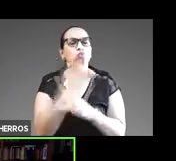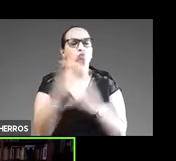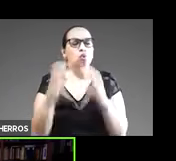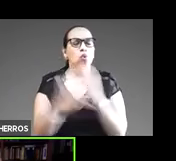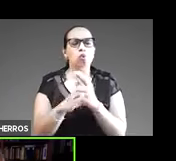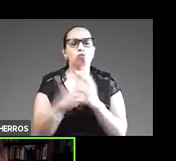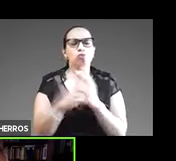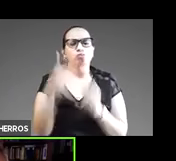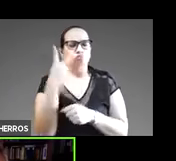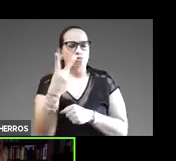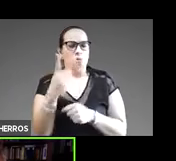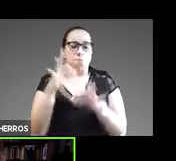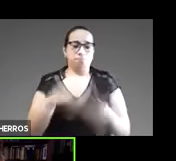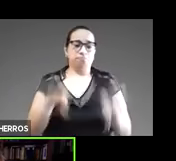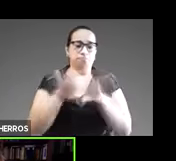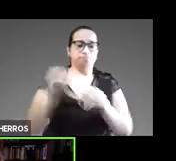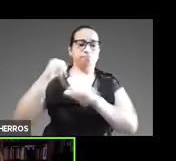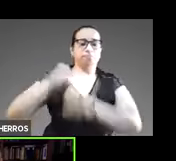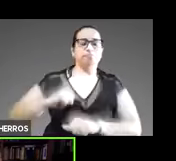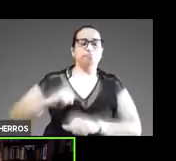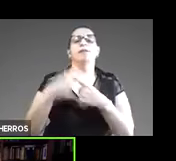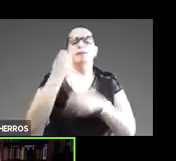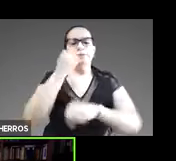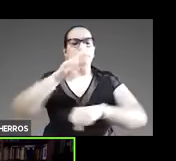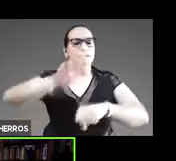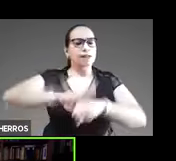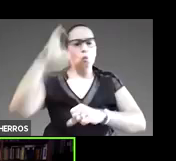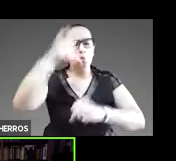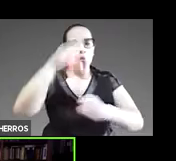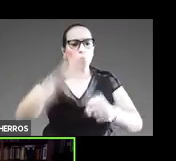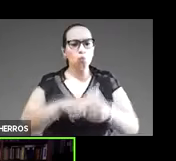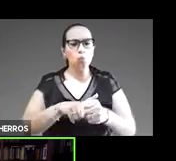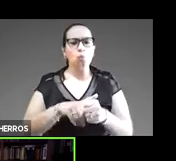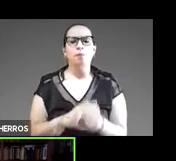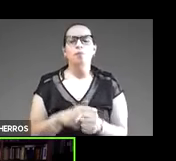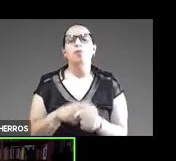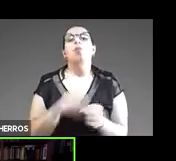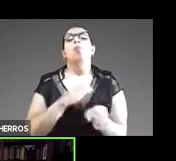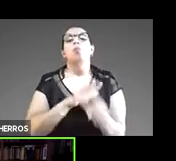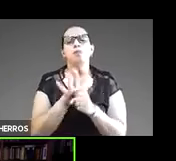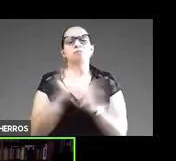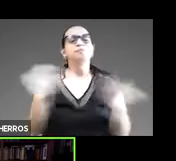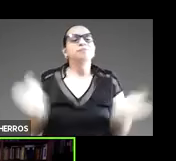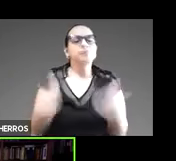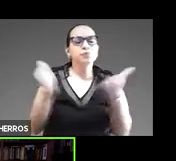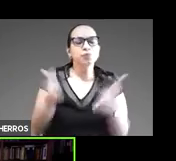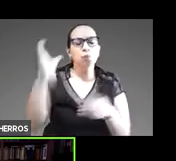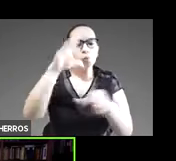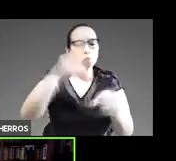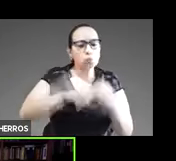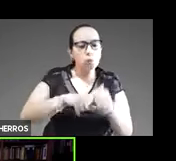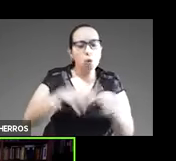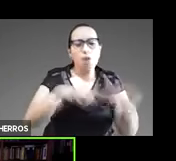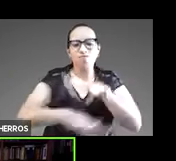importantes, uno a cargo de la Secretaría de Cultura, que es toda la promoción cultural de base en el